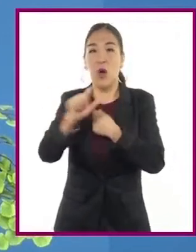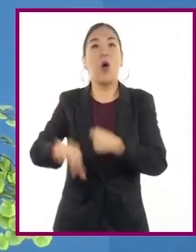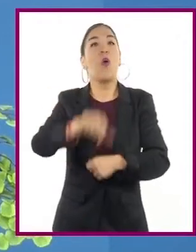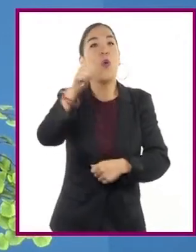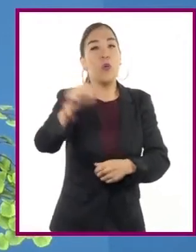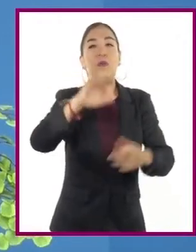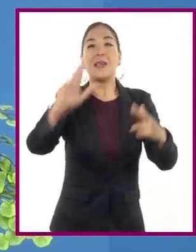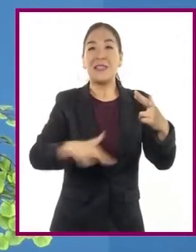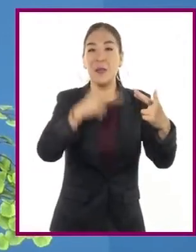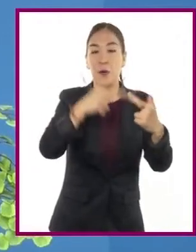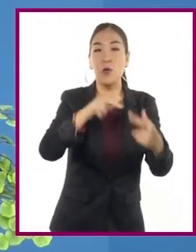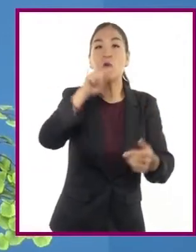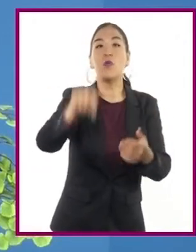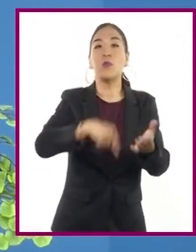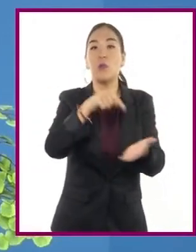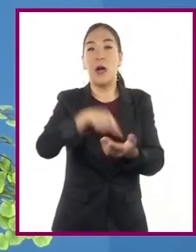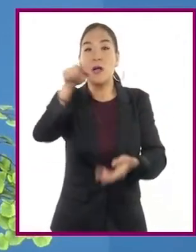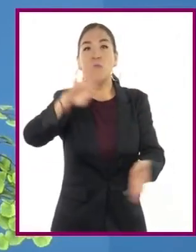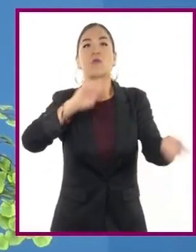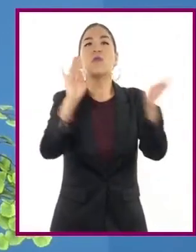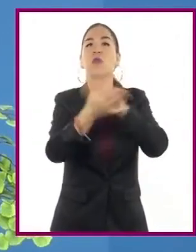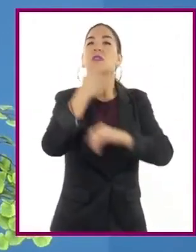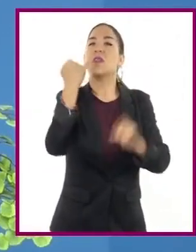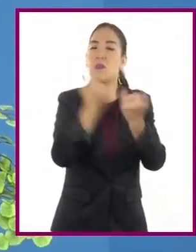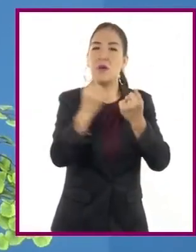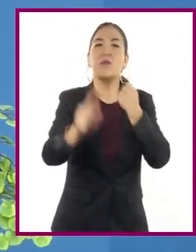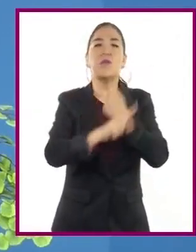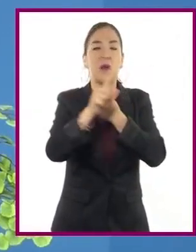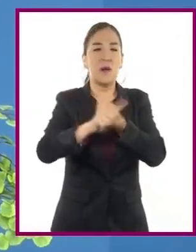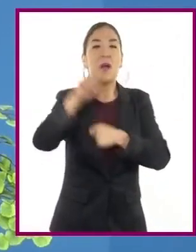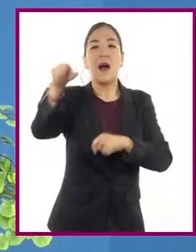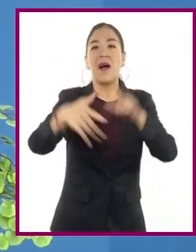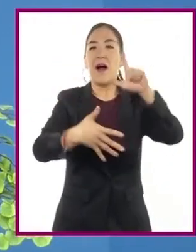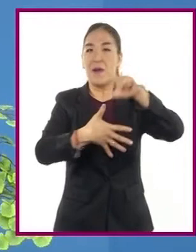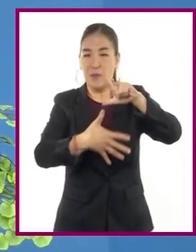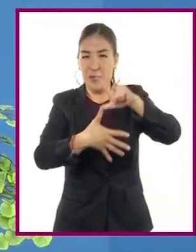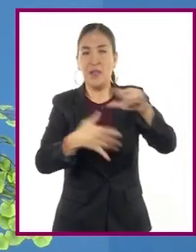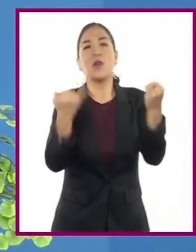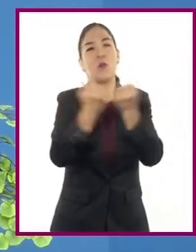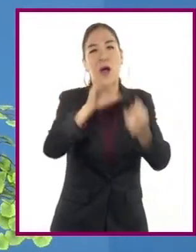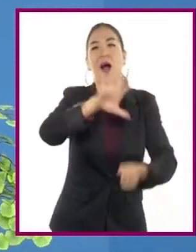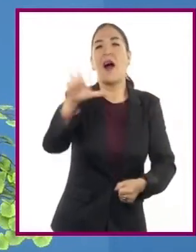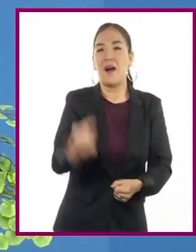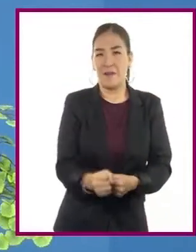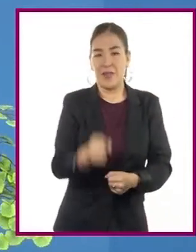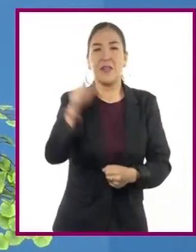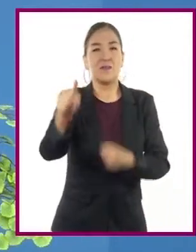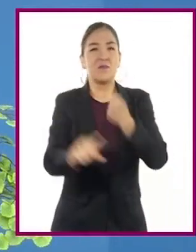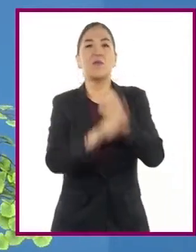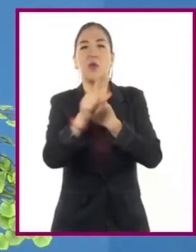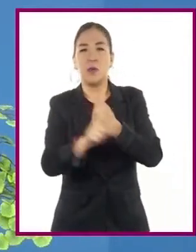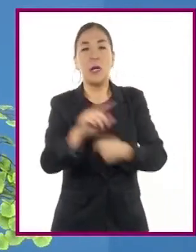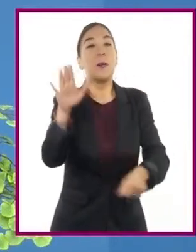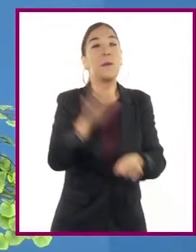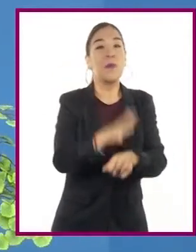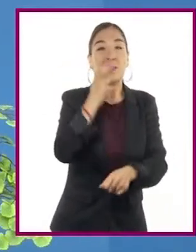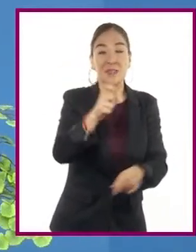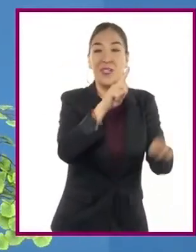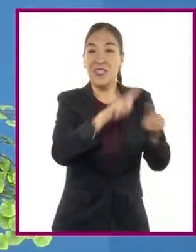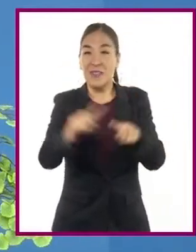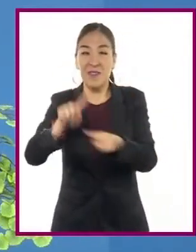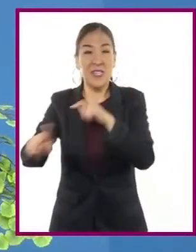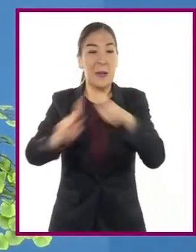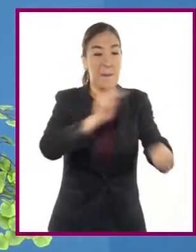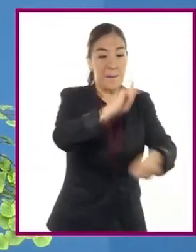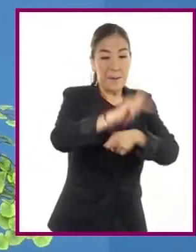mundo, como América Latina o África. Por tal motivo, diferentes naciones vieron